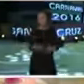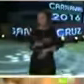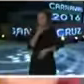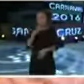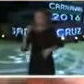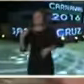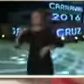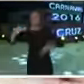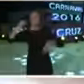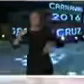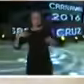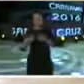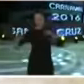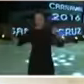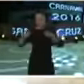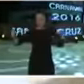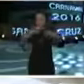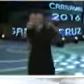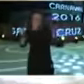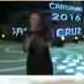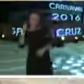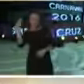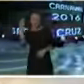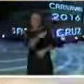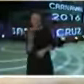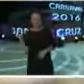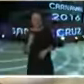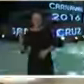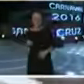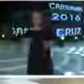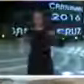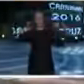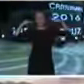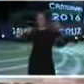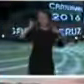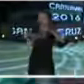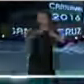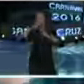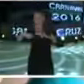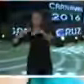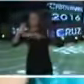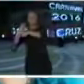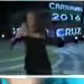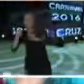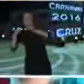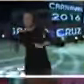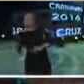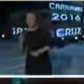elástico y esta pelota, ¿ves? Somos la reina del crossfit y del fitness. 2 horas de sesión,